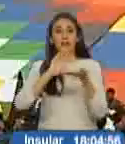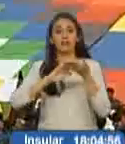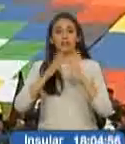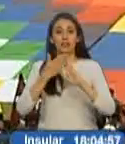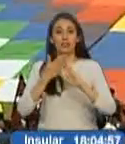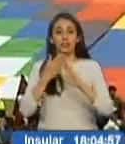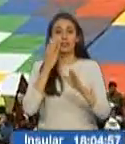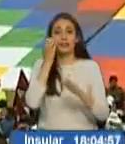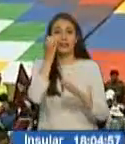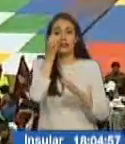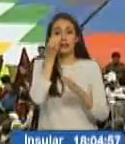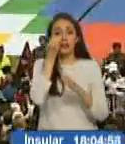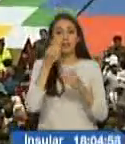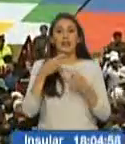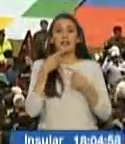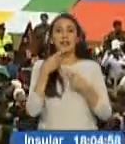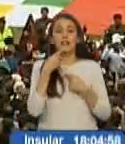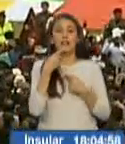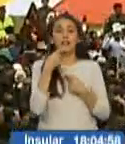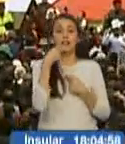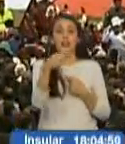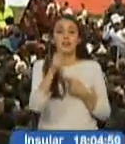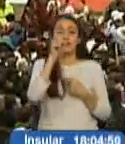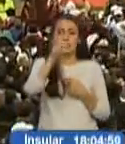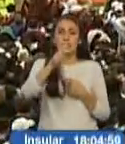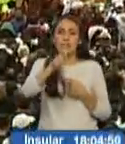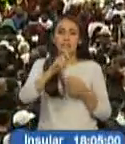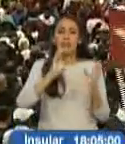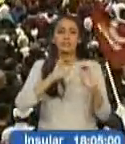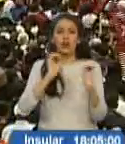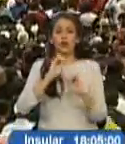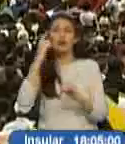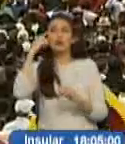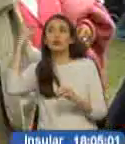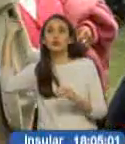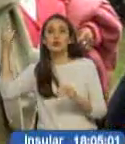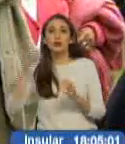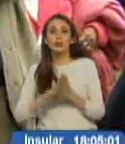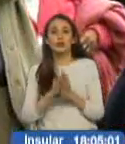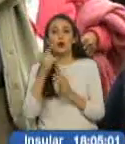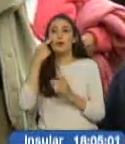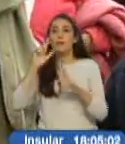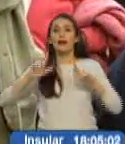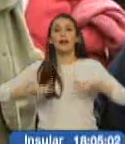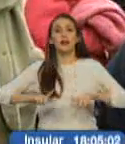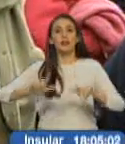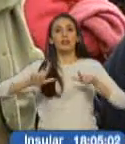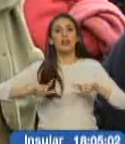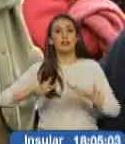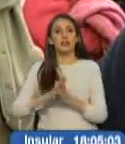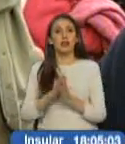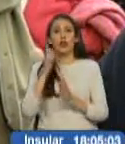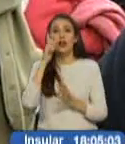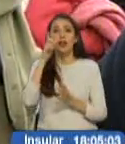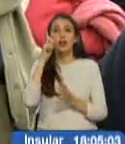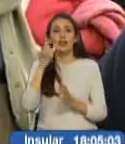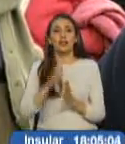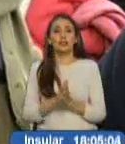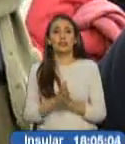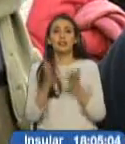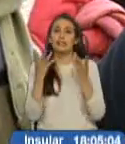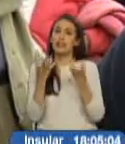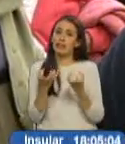originarios comulgan sus necesidades y aspiraciones con los flamantes líderes del país. Demandamos que exista